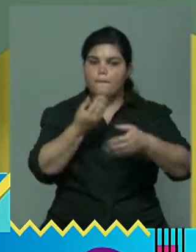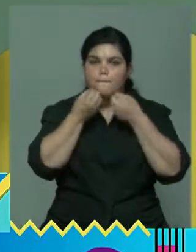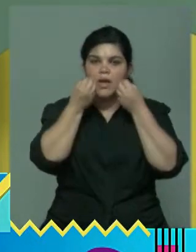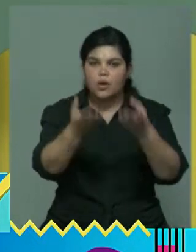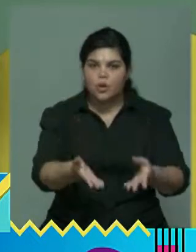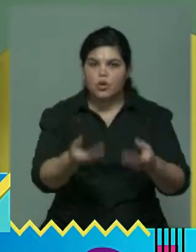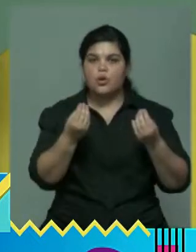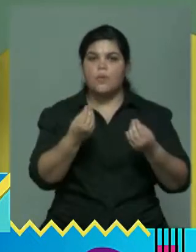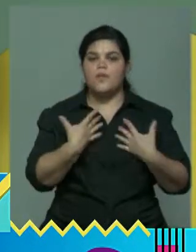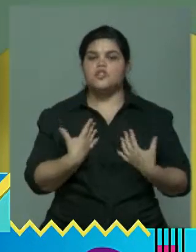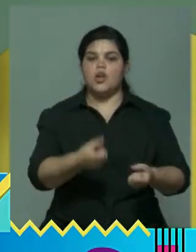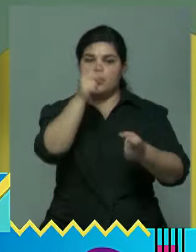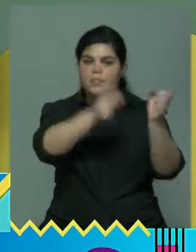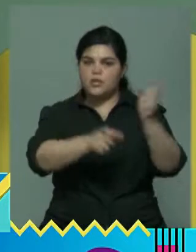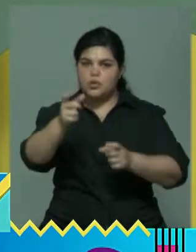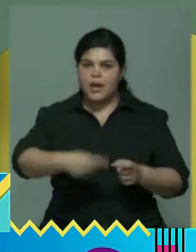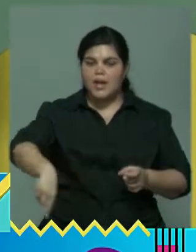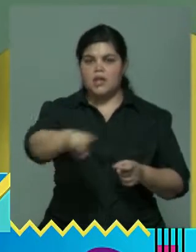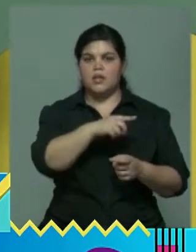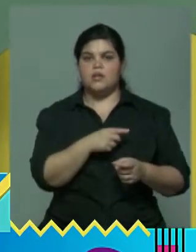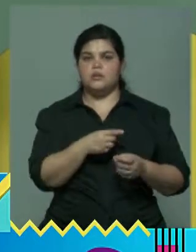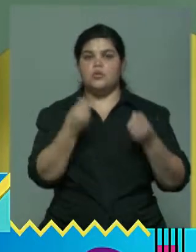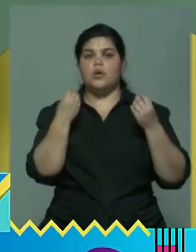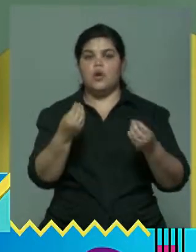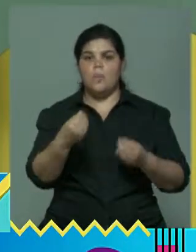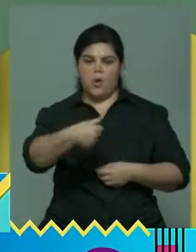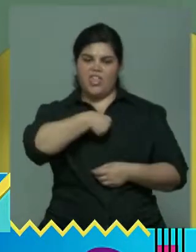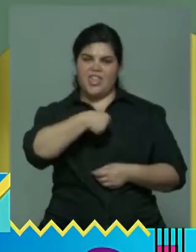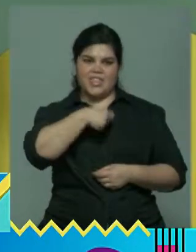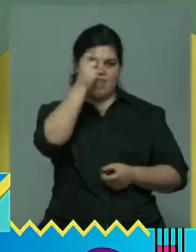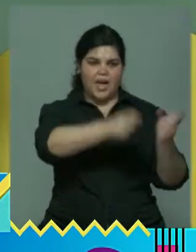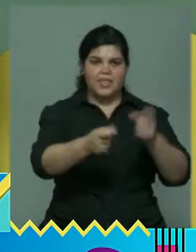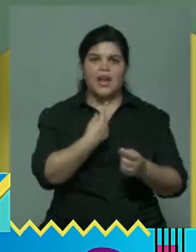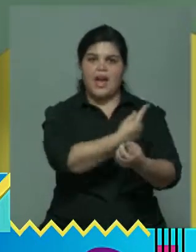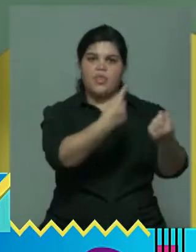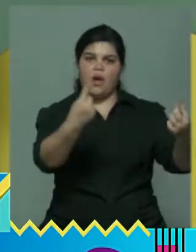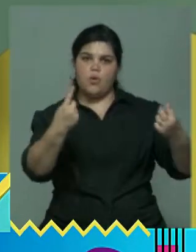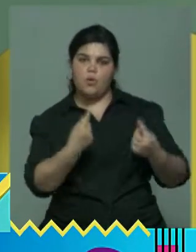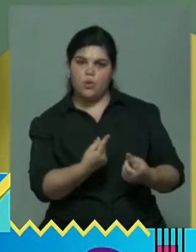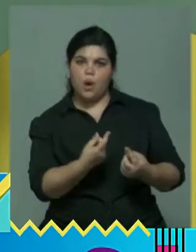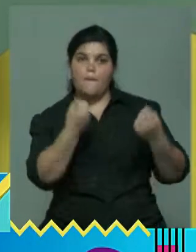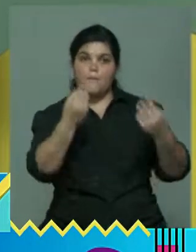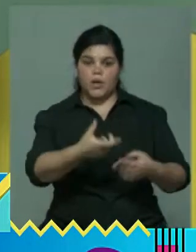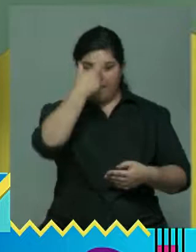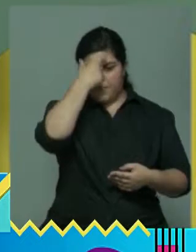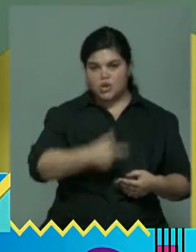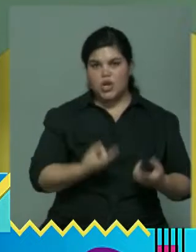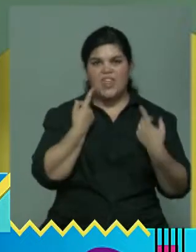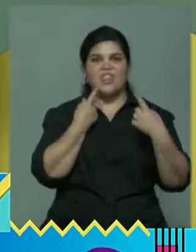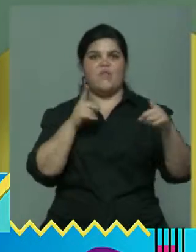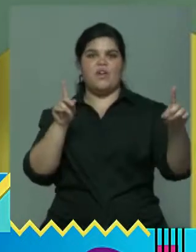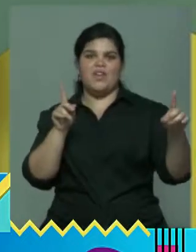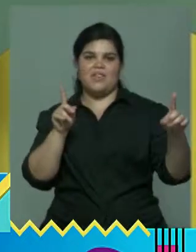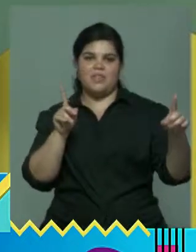salud de estas personas desde sus identidades, ¿no? Porque una persona trans probablemente tenga un cuerpo diferente a esto binario